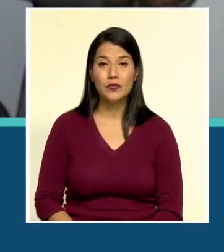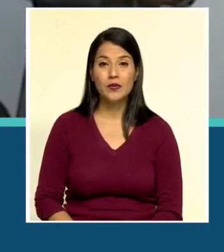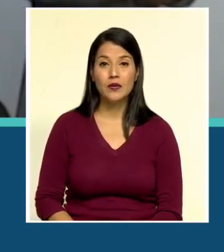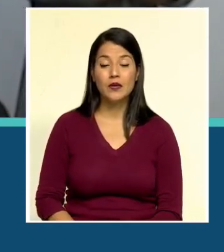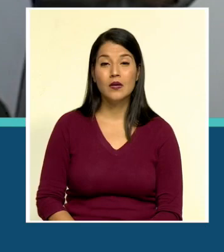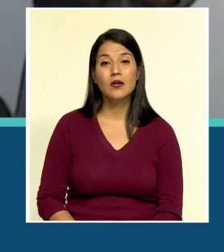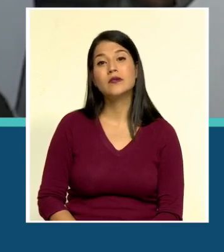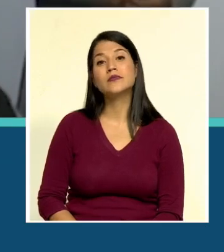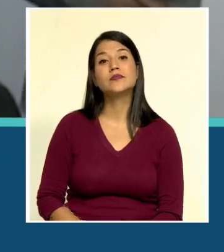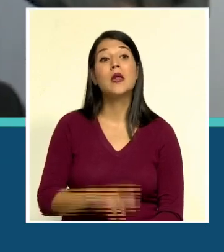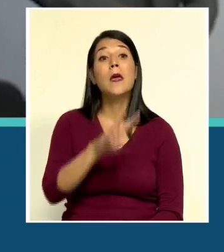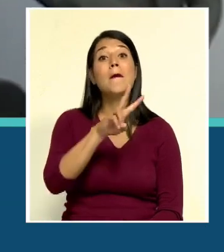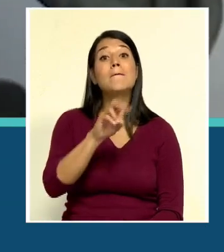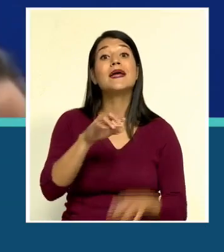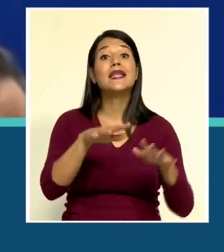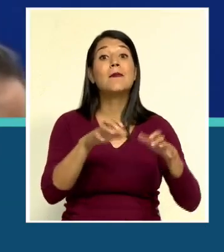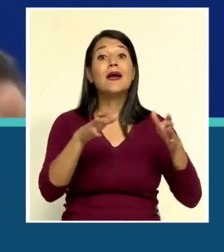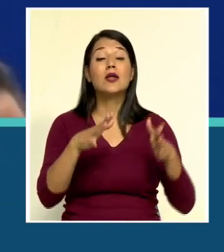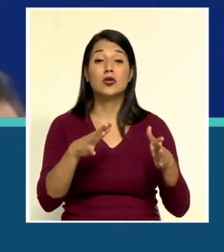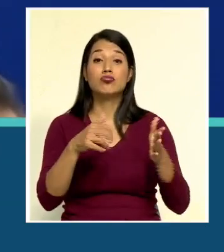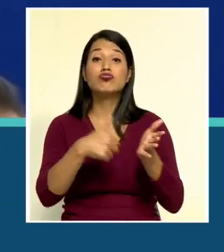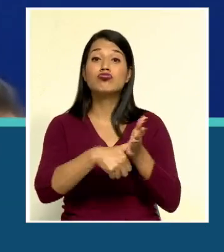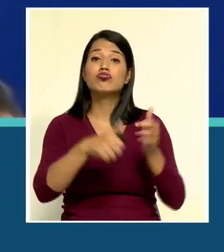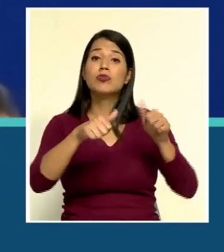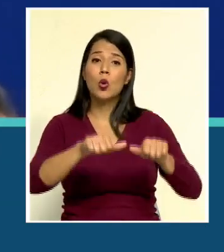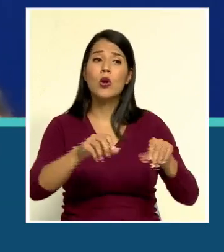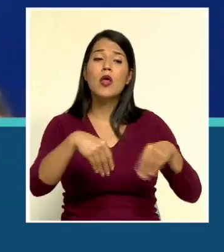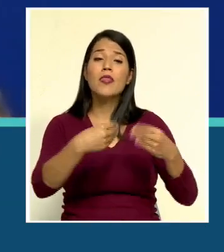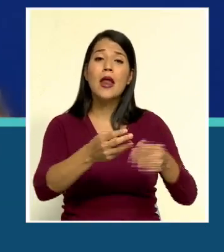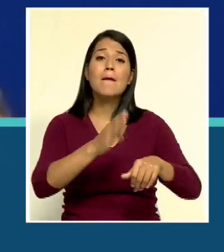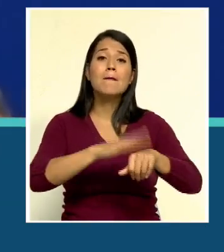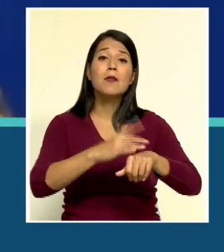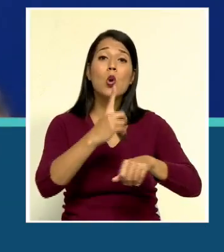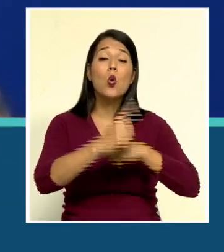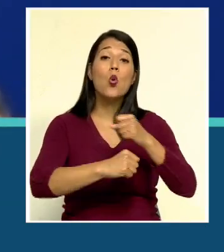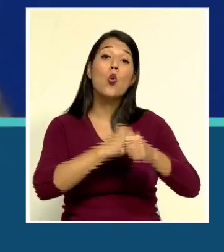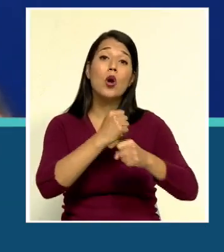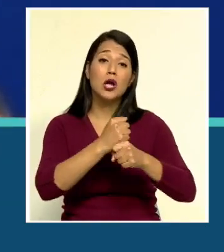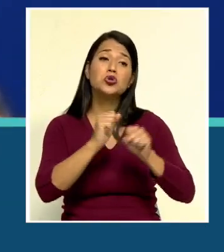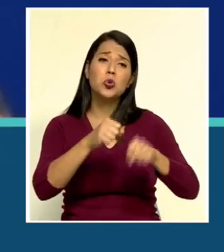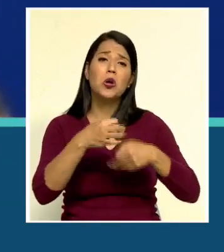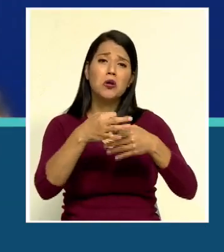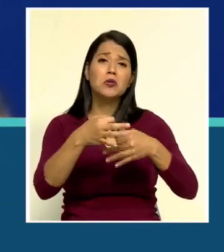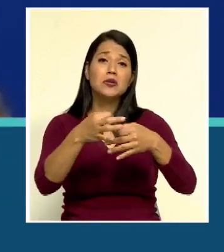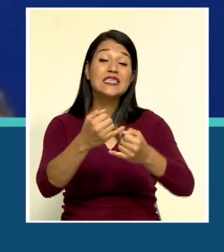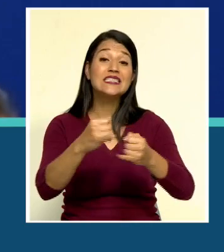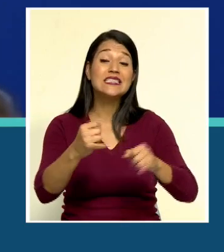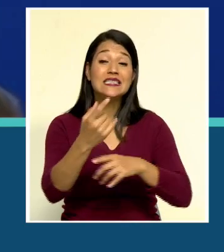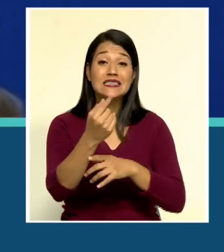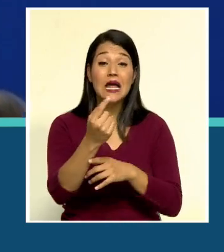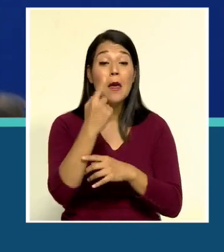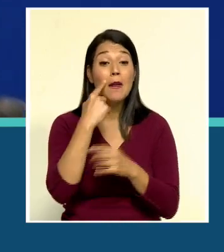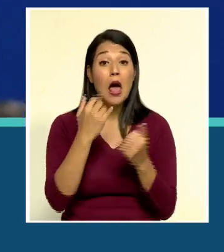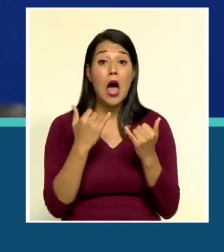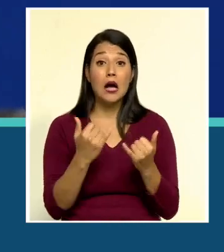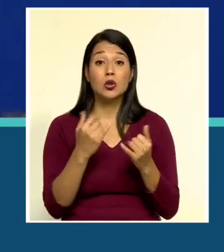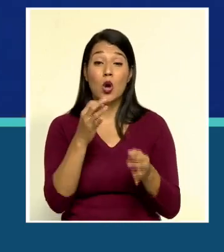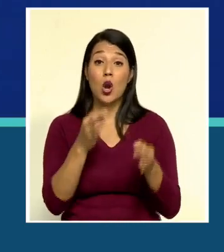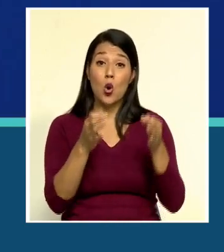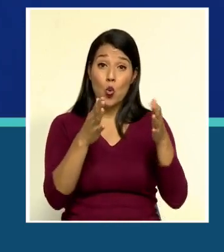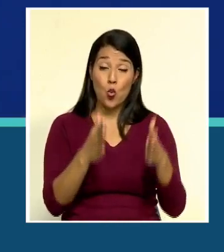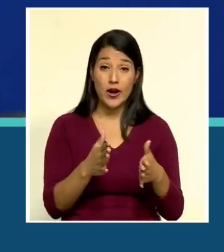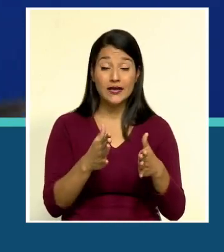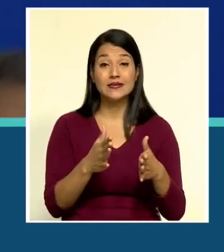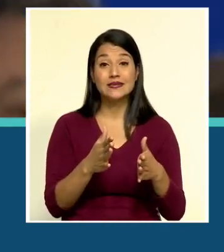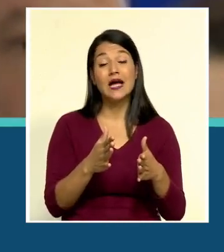20 de los 22 magistrados aprobaron darle permiso por un año prorrogable sin goce de salario a la actual jueza